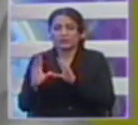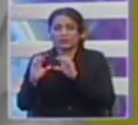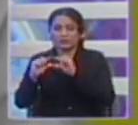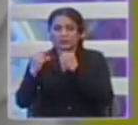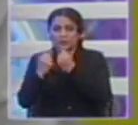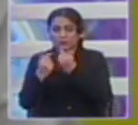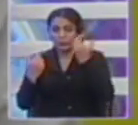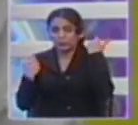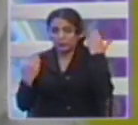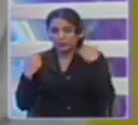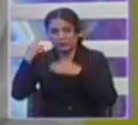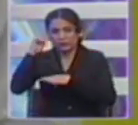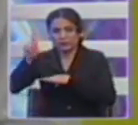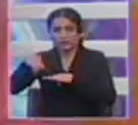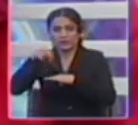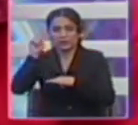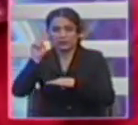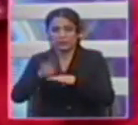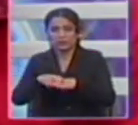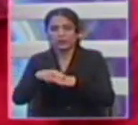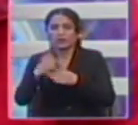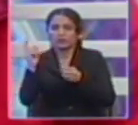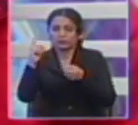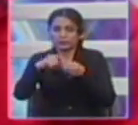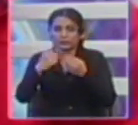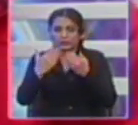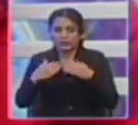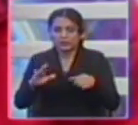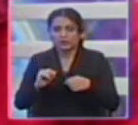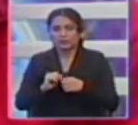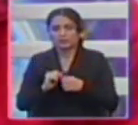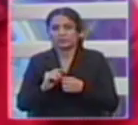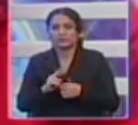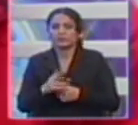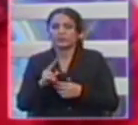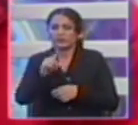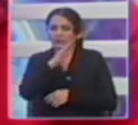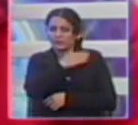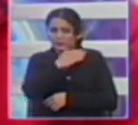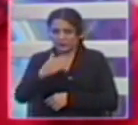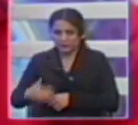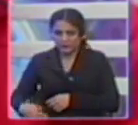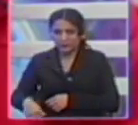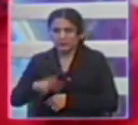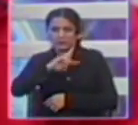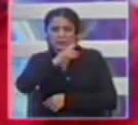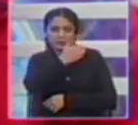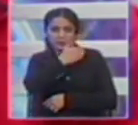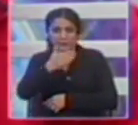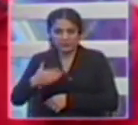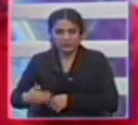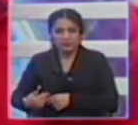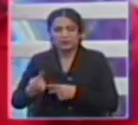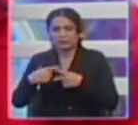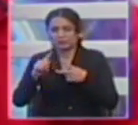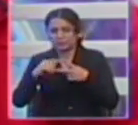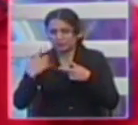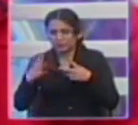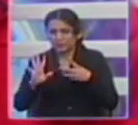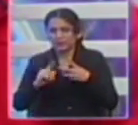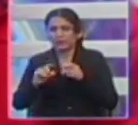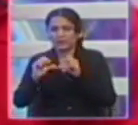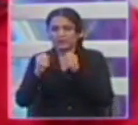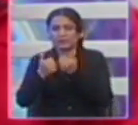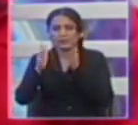definidas cumplen los últimos trámites. Las de binomios, las de parlamentarios andinos y asambleístas nacionales ya están siendo validadas por los